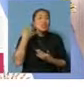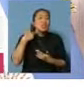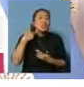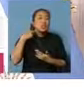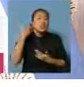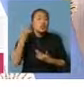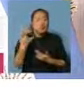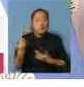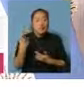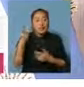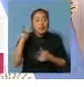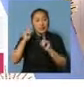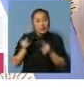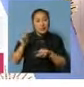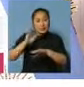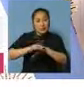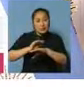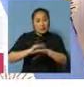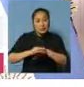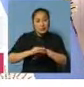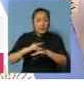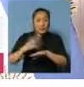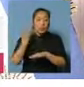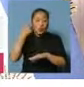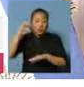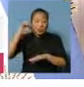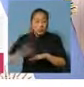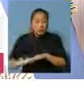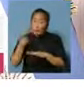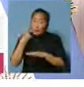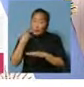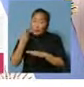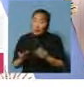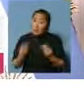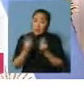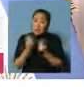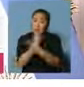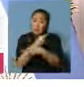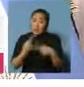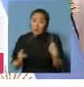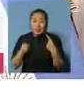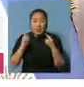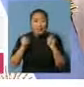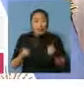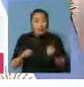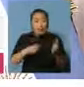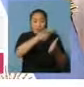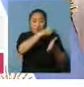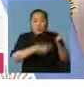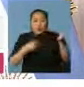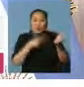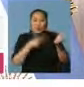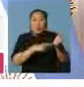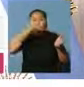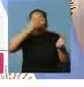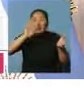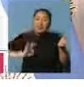tiene a cargo un nieto, o sea, hay que ver muchas cosas que tiene, y aparte tiene un recibo que tiene 20